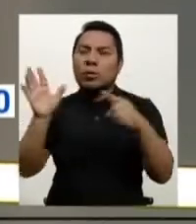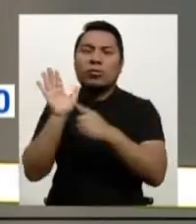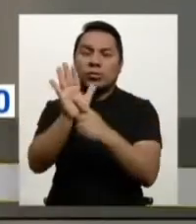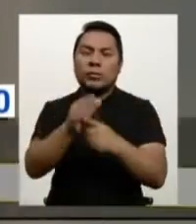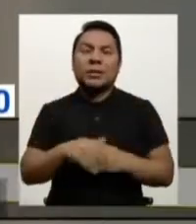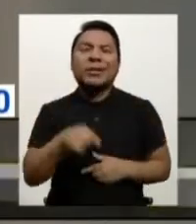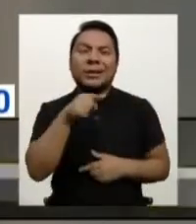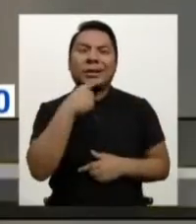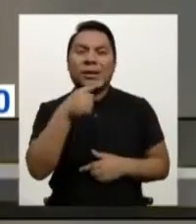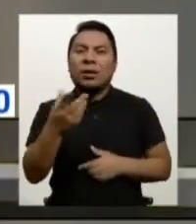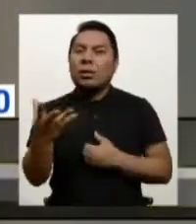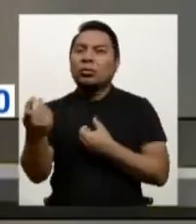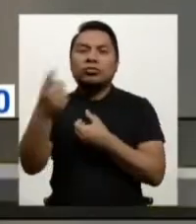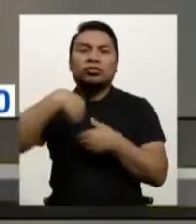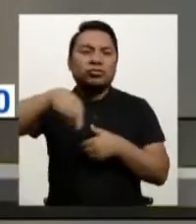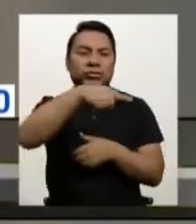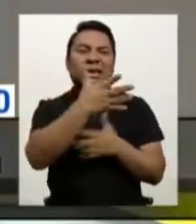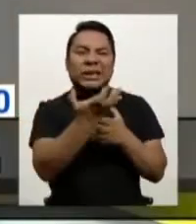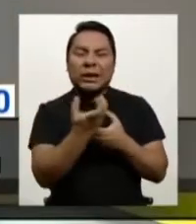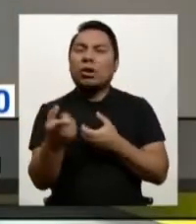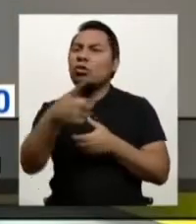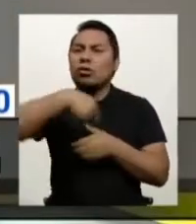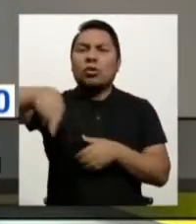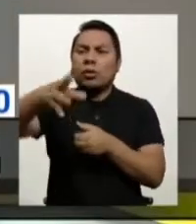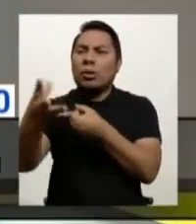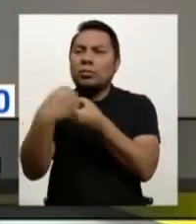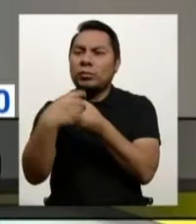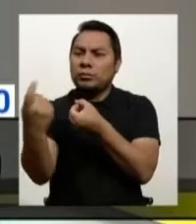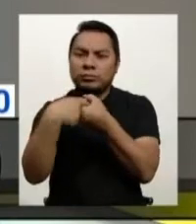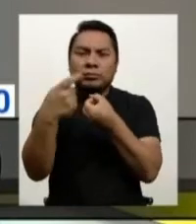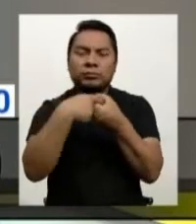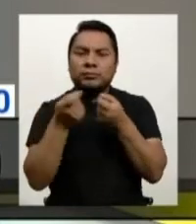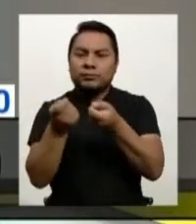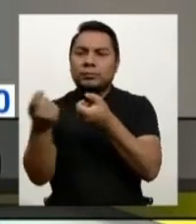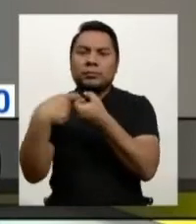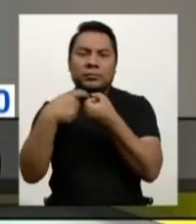consolidar el poder. Exactamente, con él, digamos, él